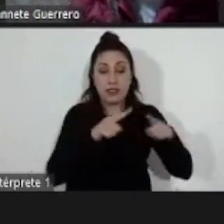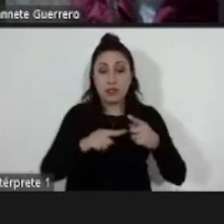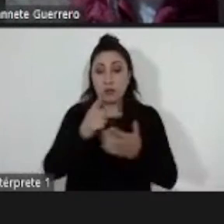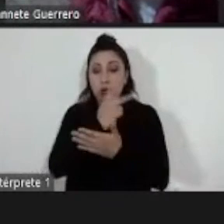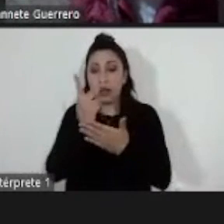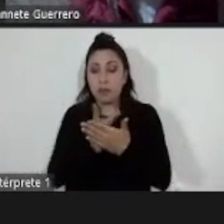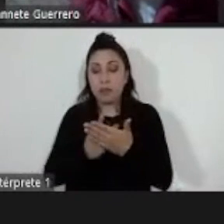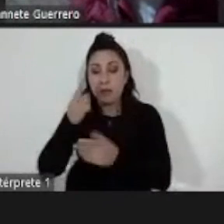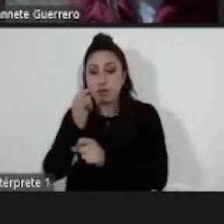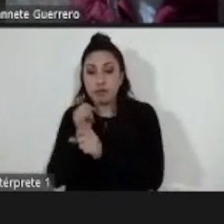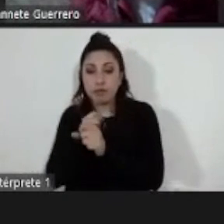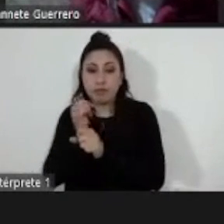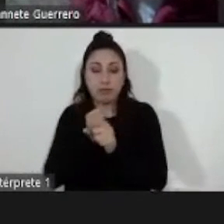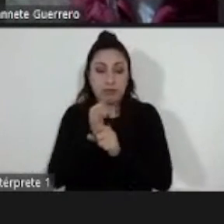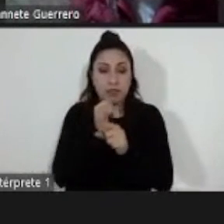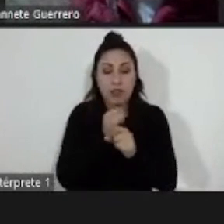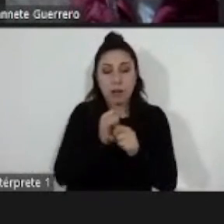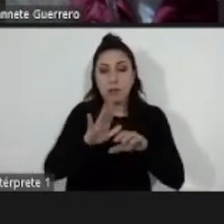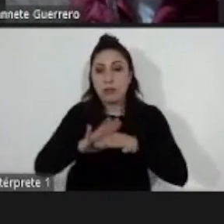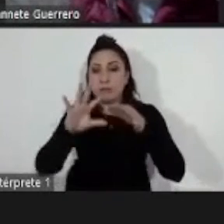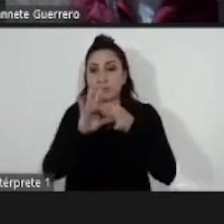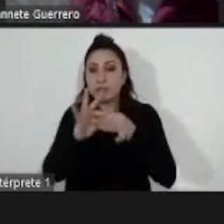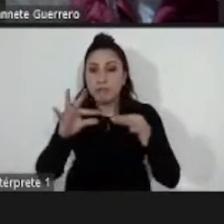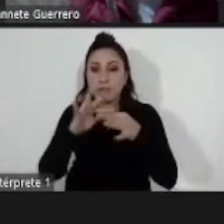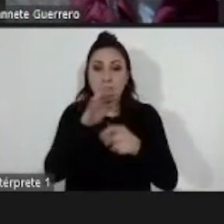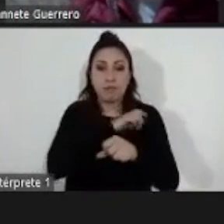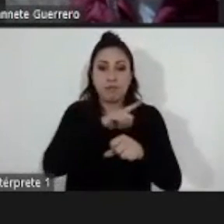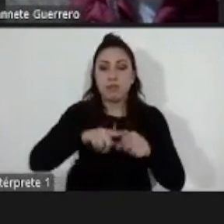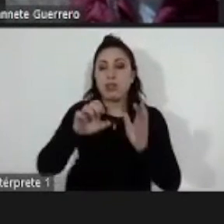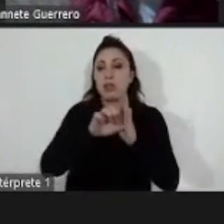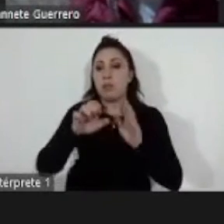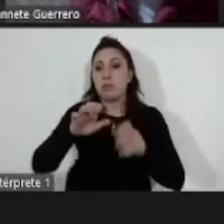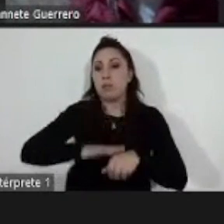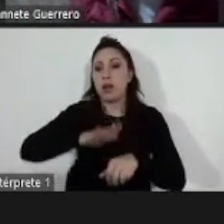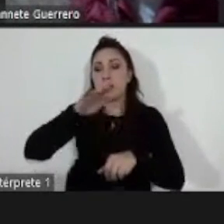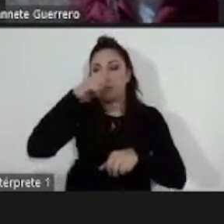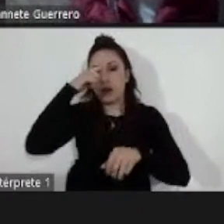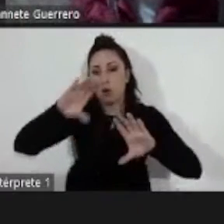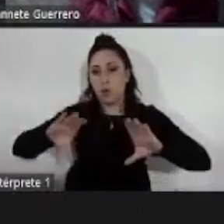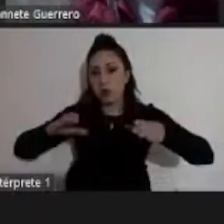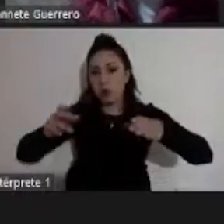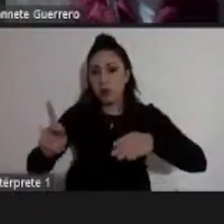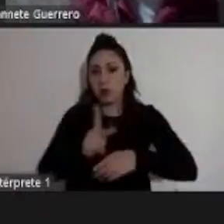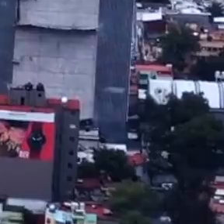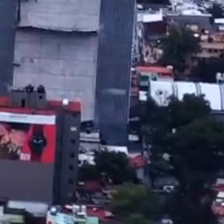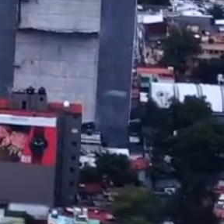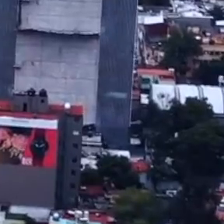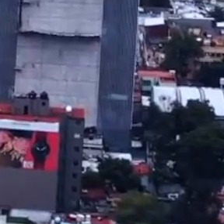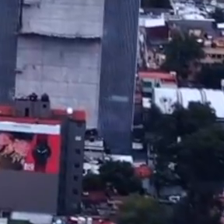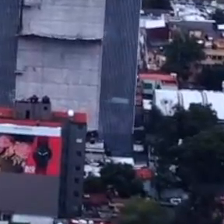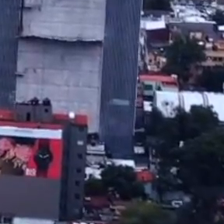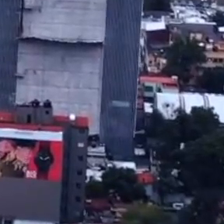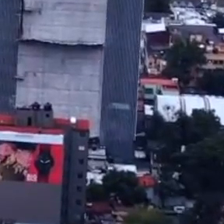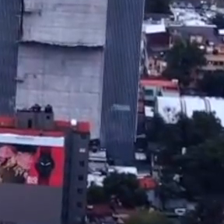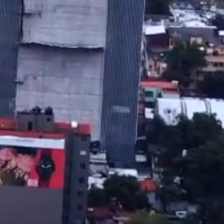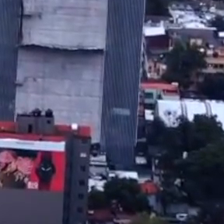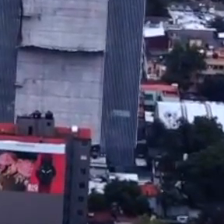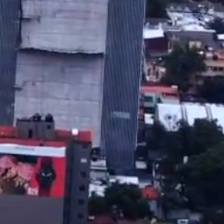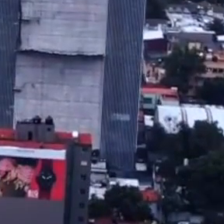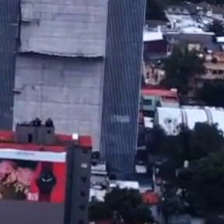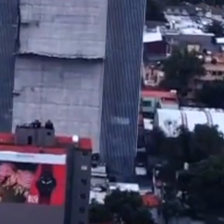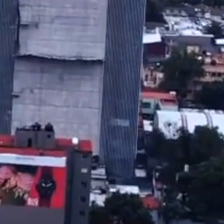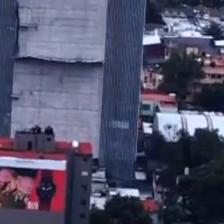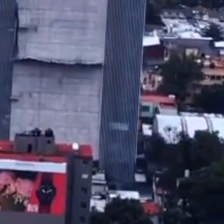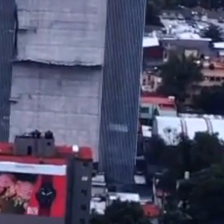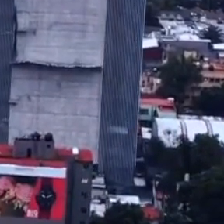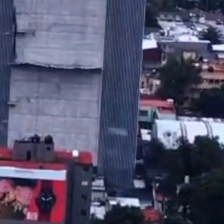General de Desarrollo y el Programa de Ordenamiento Territorial, ambos aprobados por la Junta de Gobierno del Instituto, y señalaron la importancia de